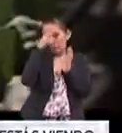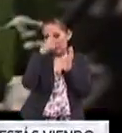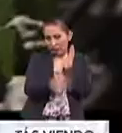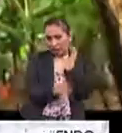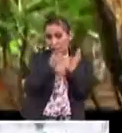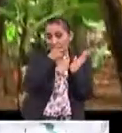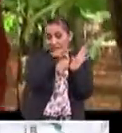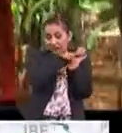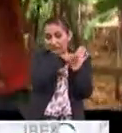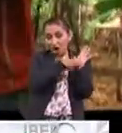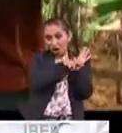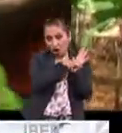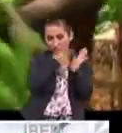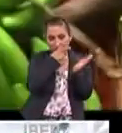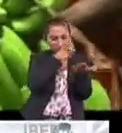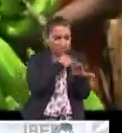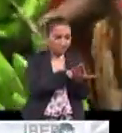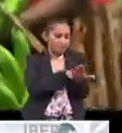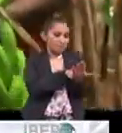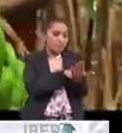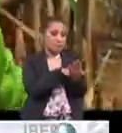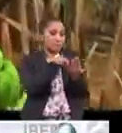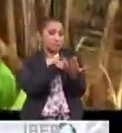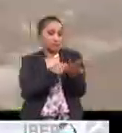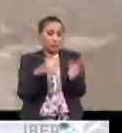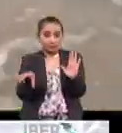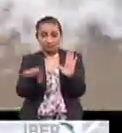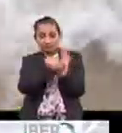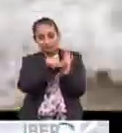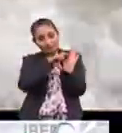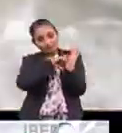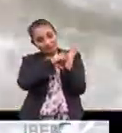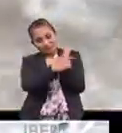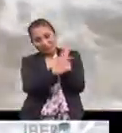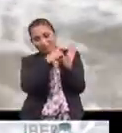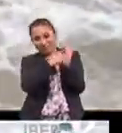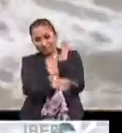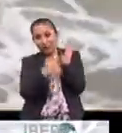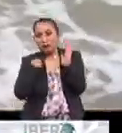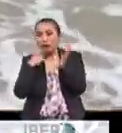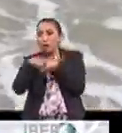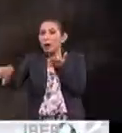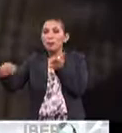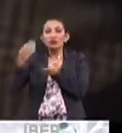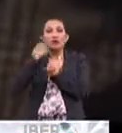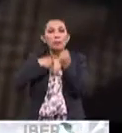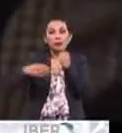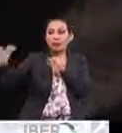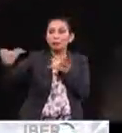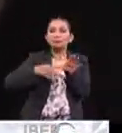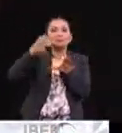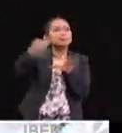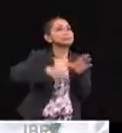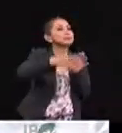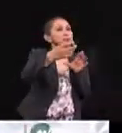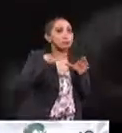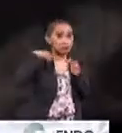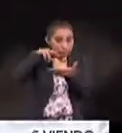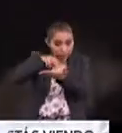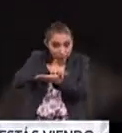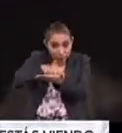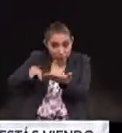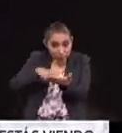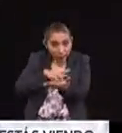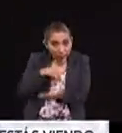por ejemplo, indica el etiquetado, ¿no? Y muchas veces compramos los alimentos sin leer lo que realmente dice, nos